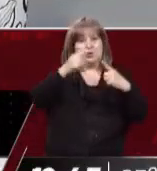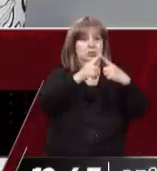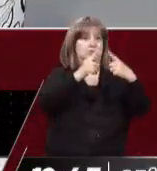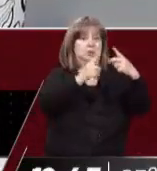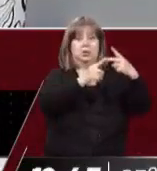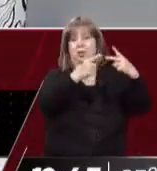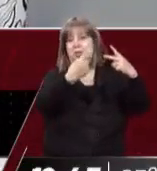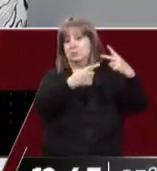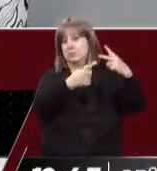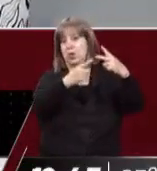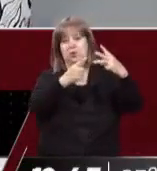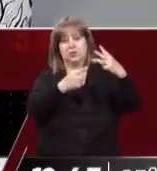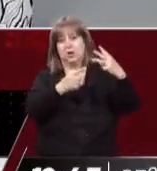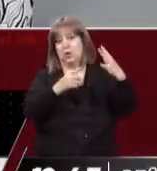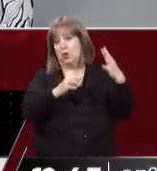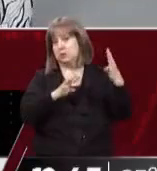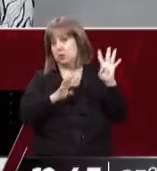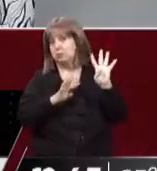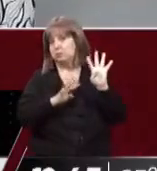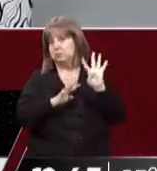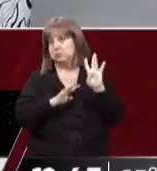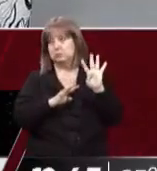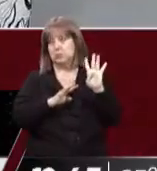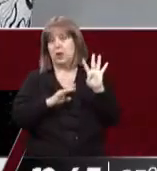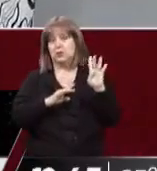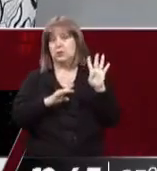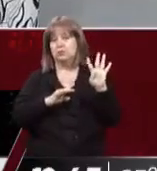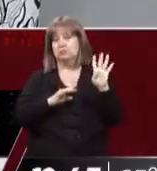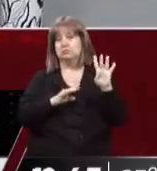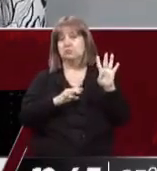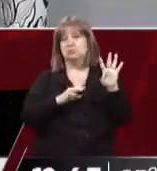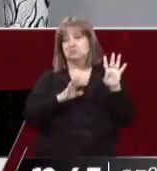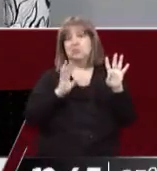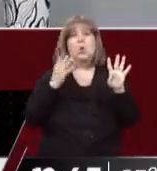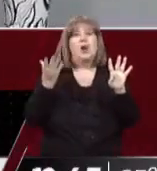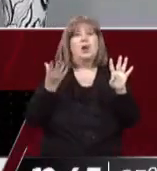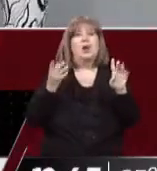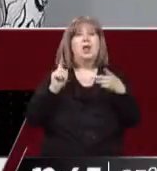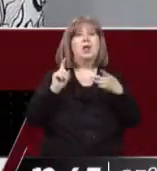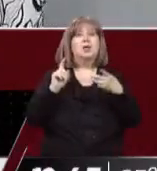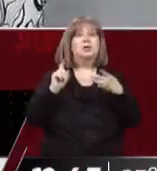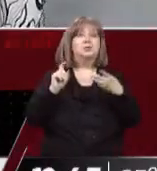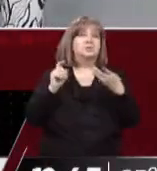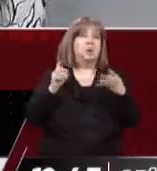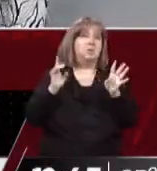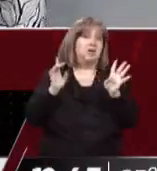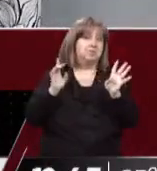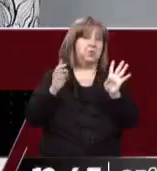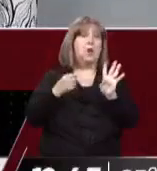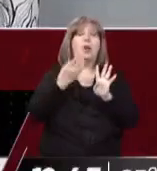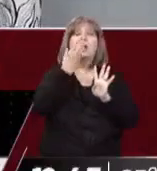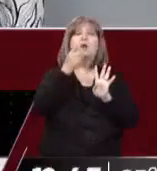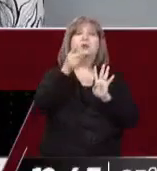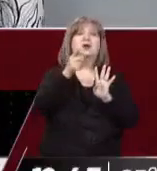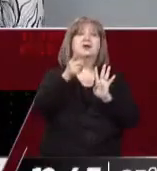Clooney, otro que le gusta Val Kilmer. Ah, tenés razón, porque varios. También el marido de Jennifer López, ¿no fue? Ben Affleck. Ben Affleck, Michael también Keaton hizo... de los